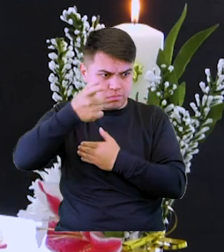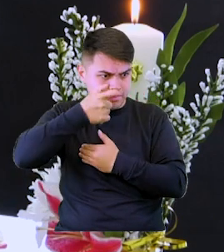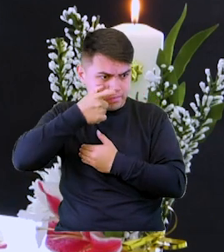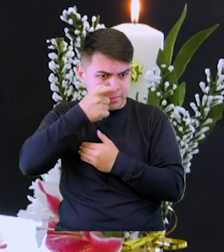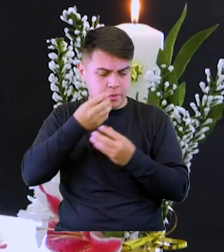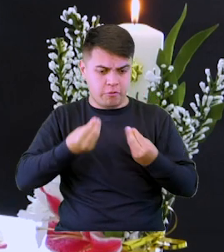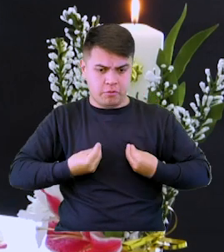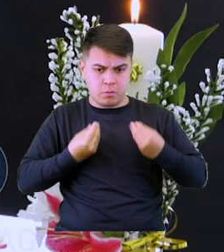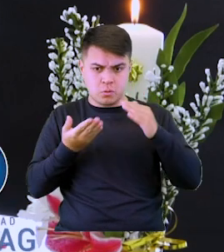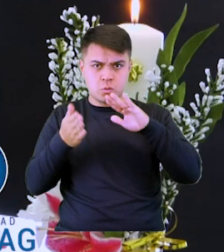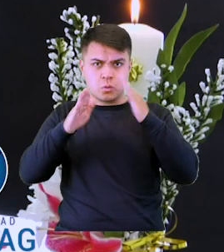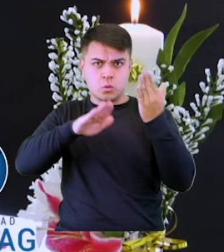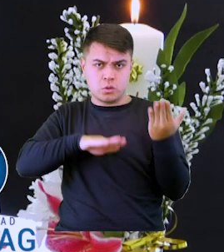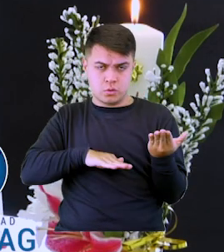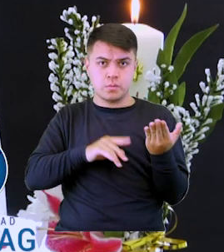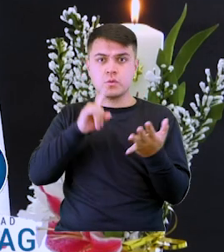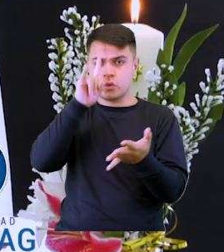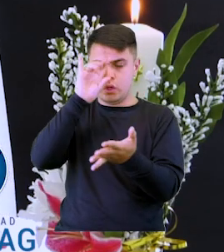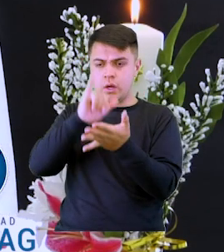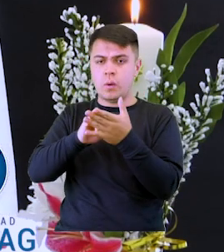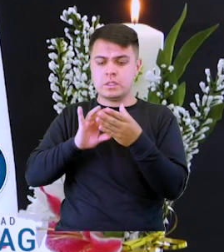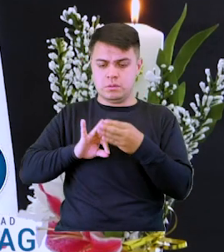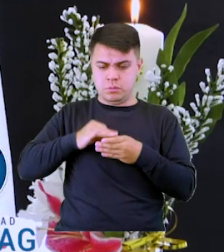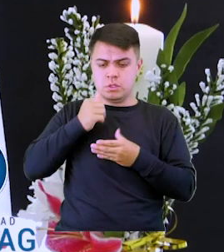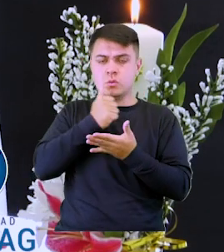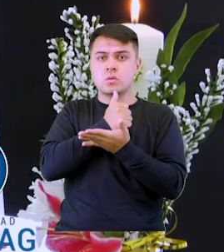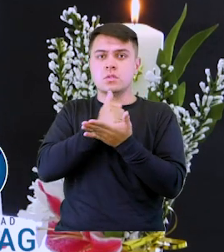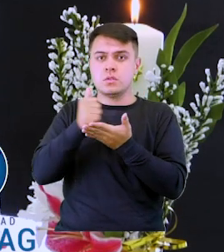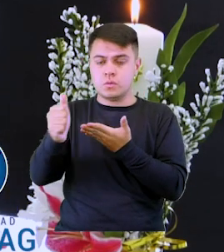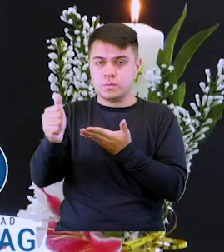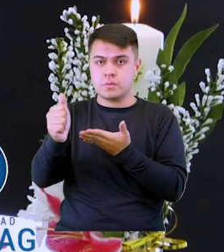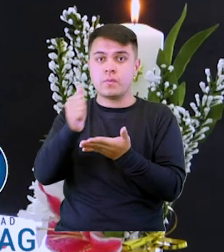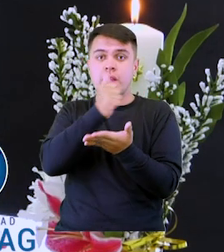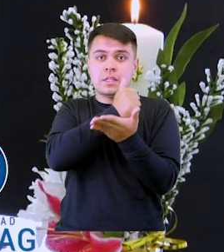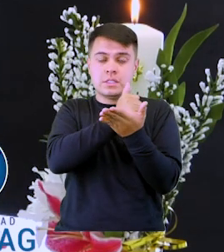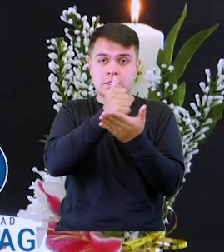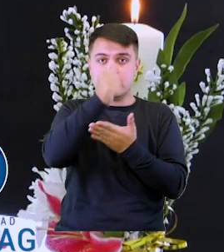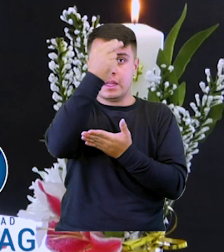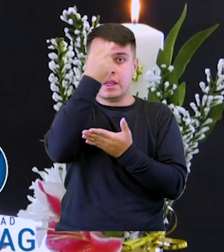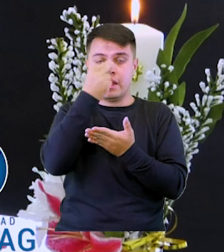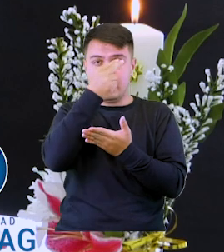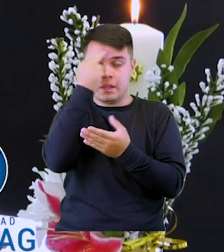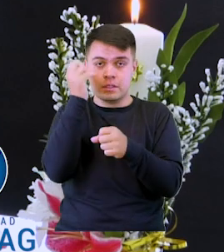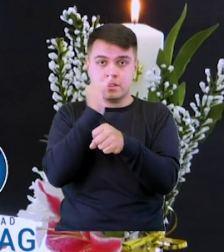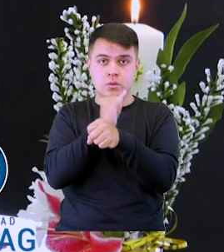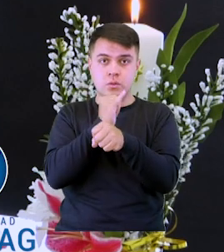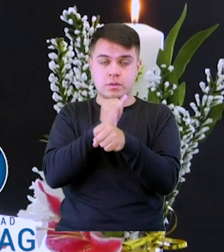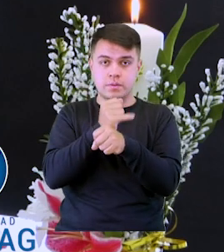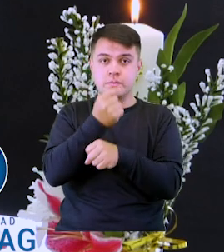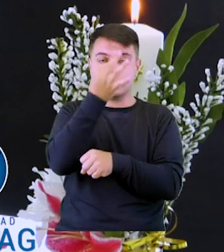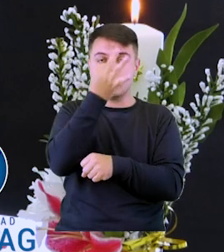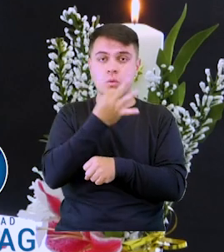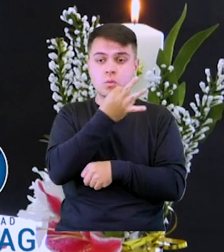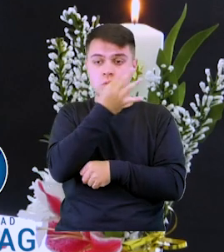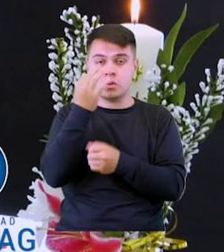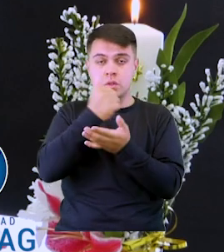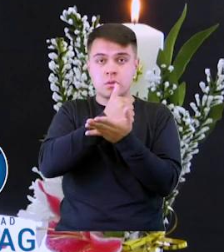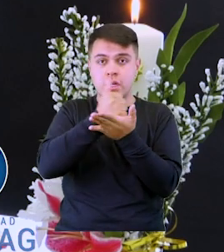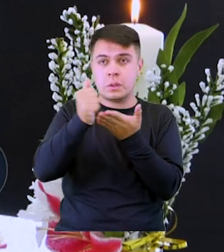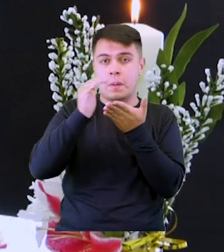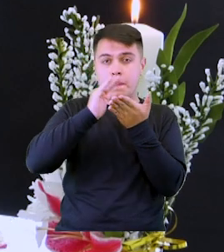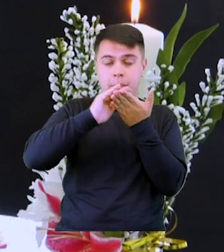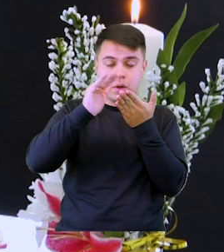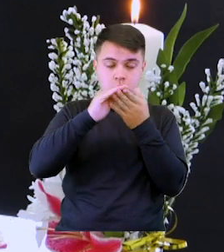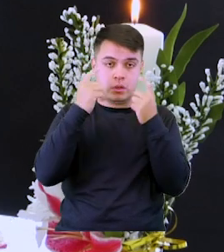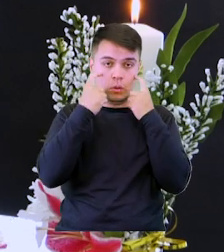y muertos. Creo en el Espíritu Santo, la Santa Iglesia Católica, la comunión de los santos, el perdón